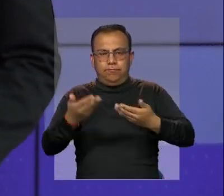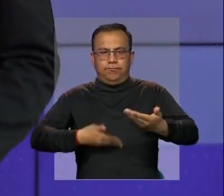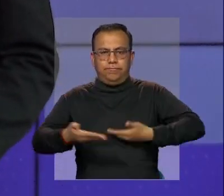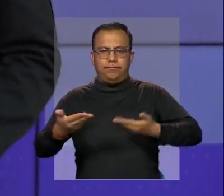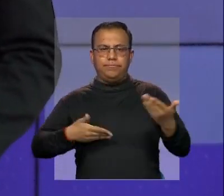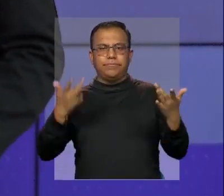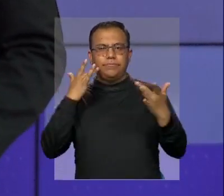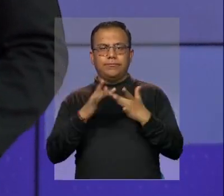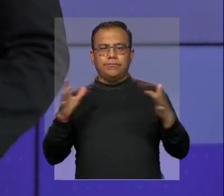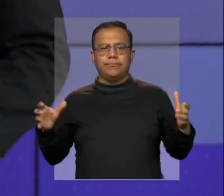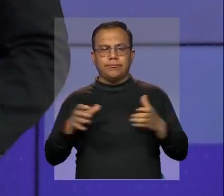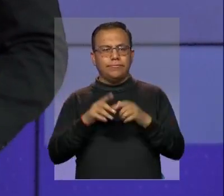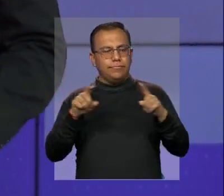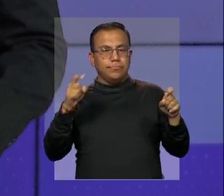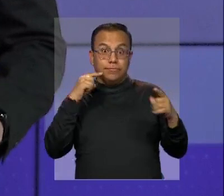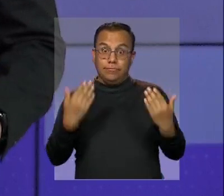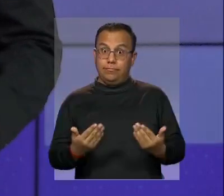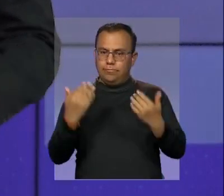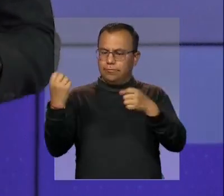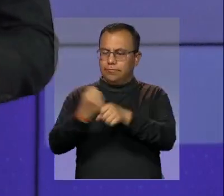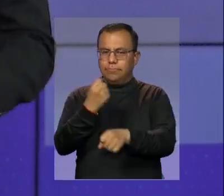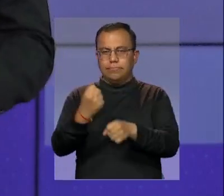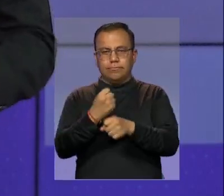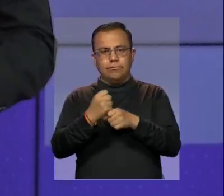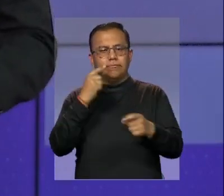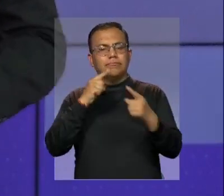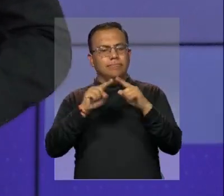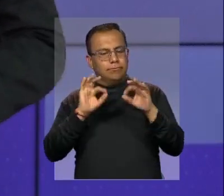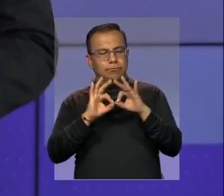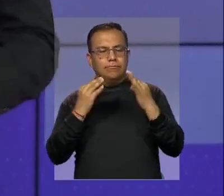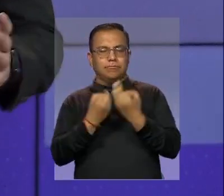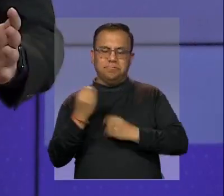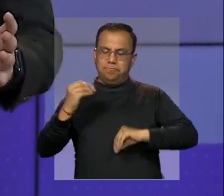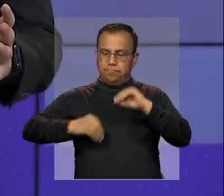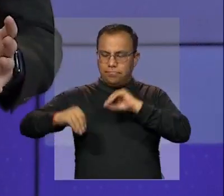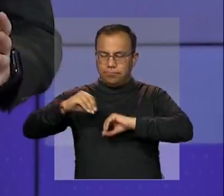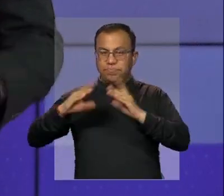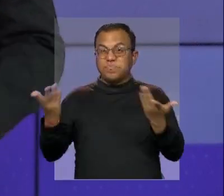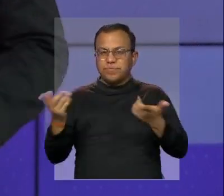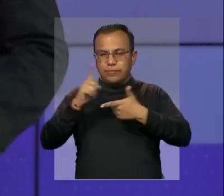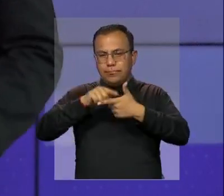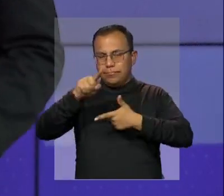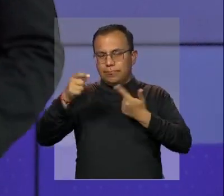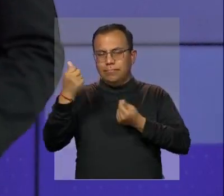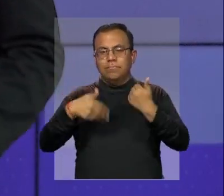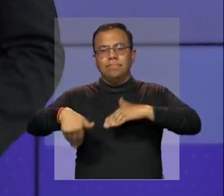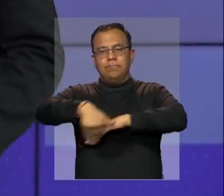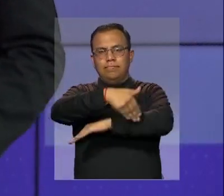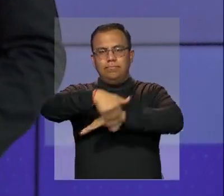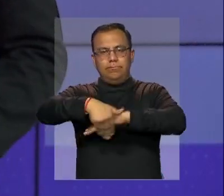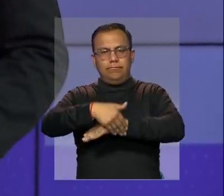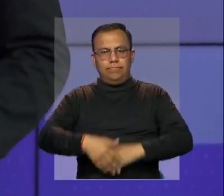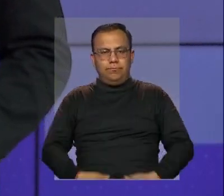capital, una fecha para destacar la ardua labor de miles de familias que construyen la economía popular en las calles.